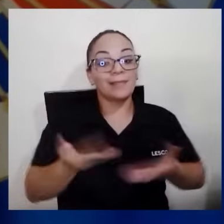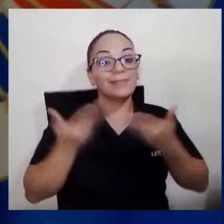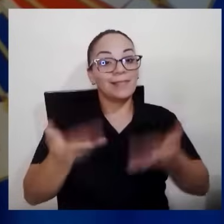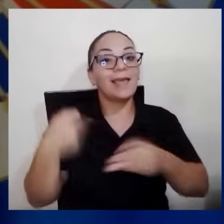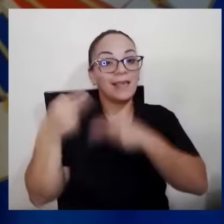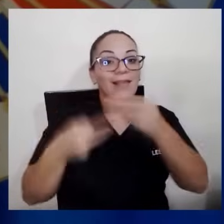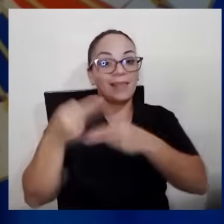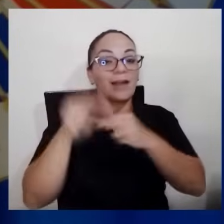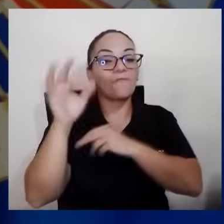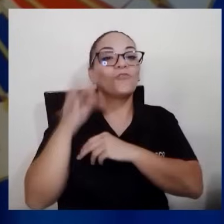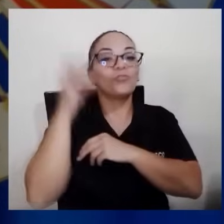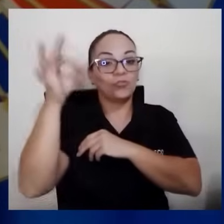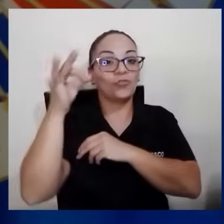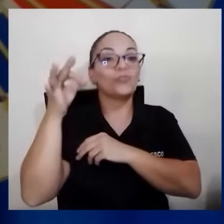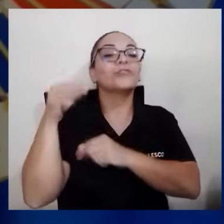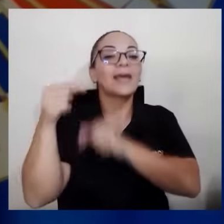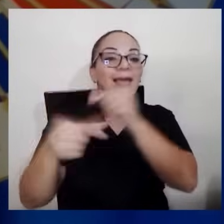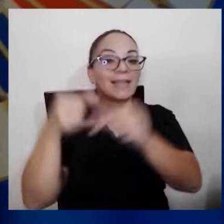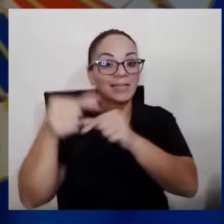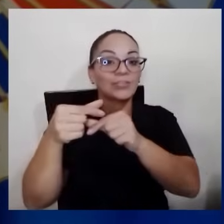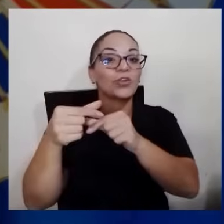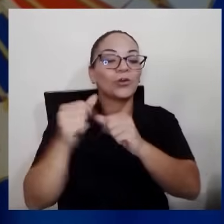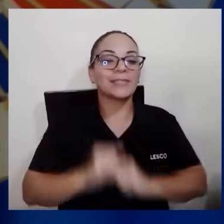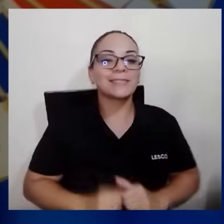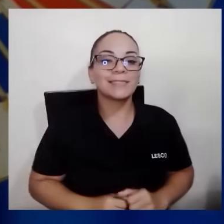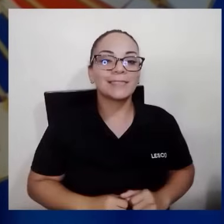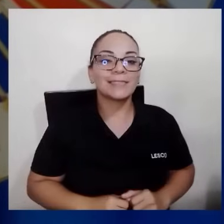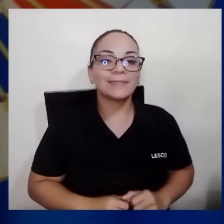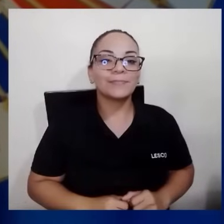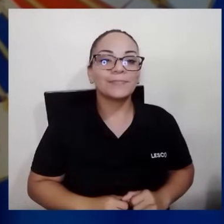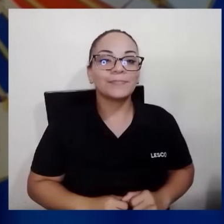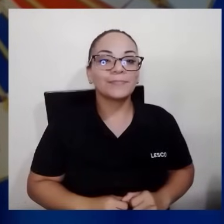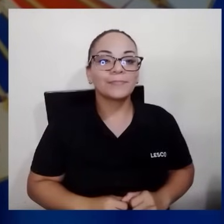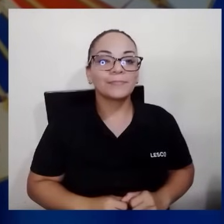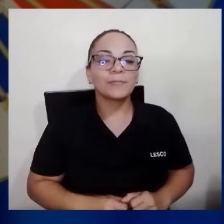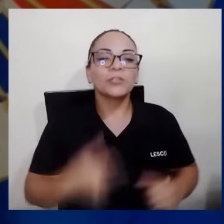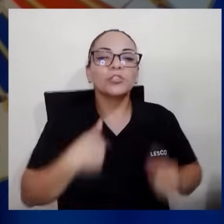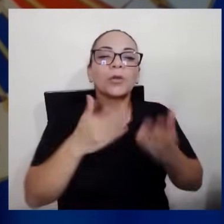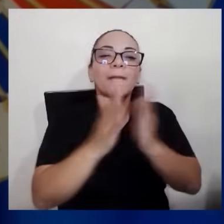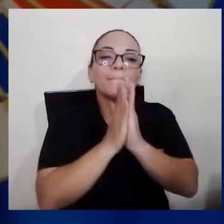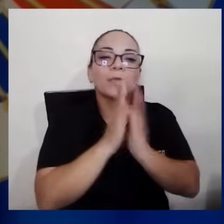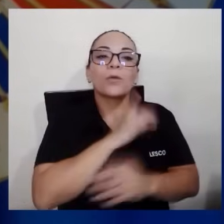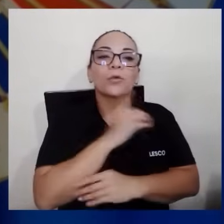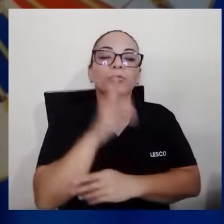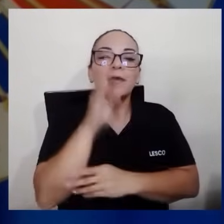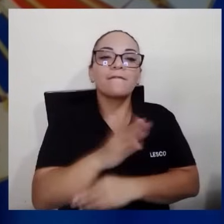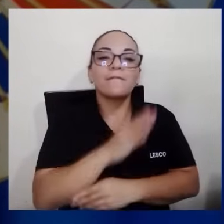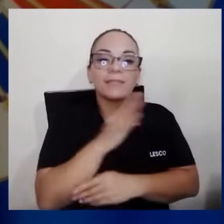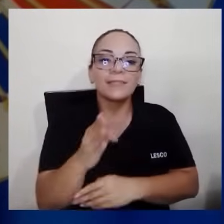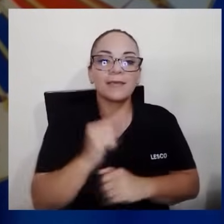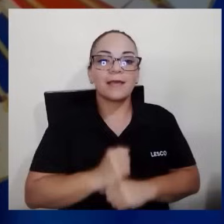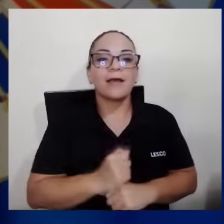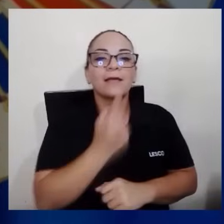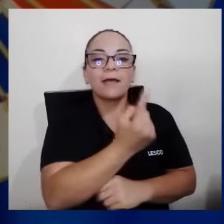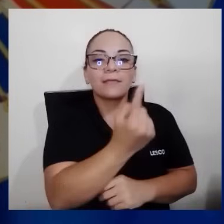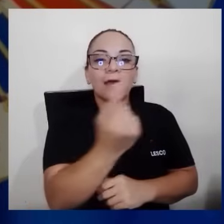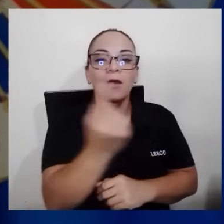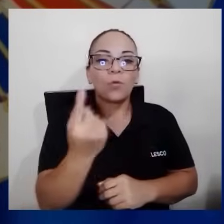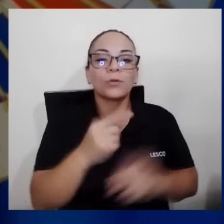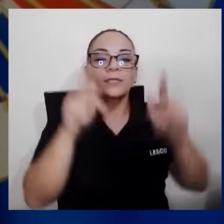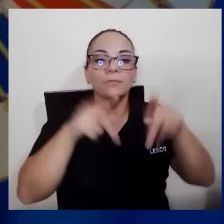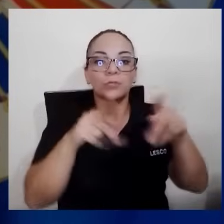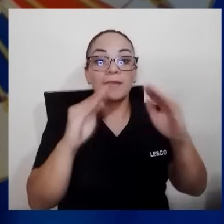generaciones que vienen detrás le pido a Dios que bendiga cada uno de las personas que viven en